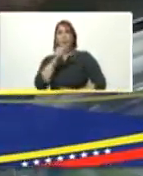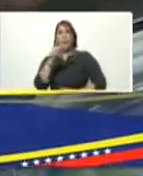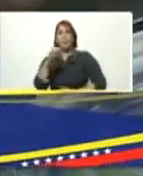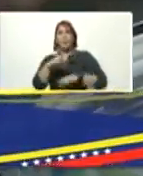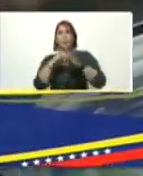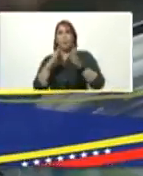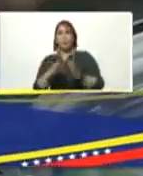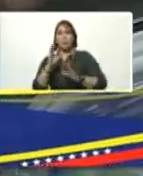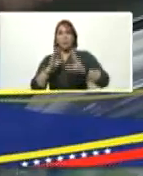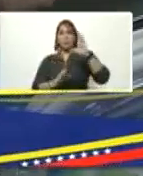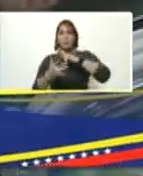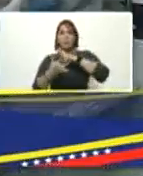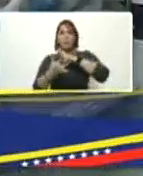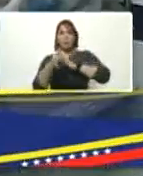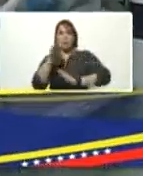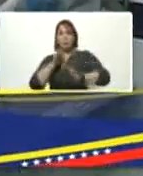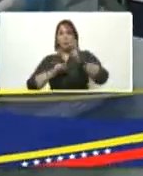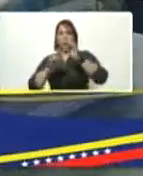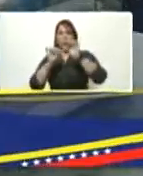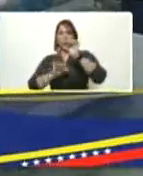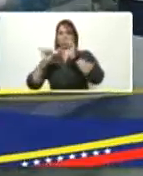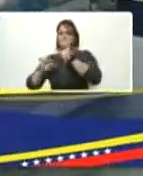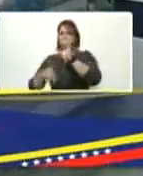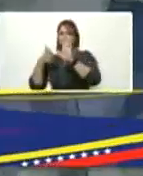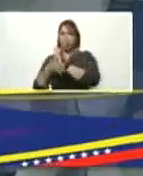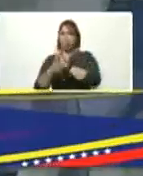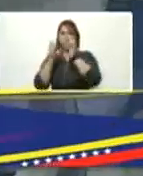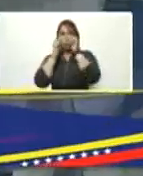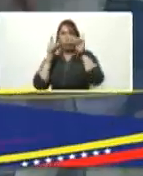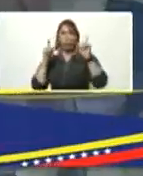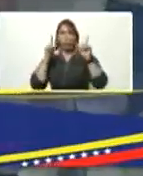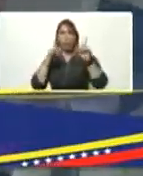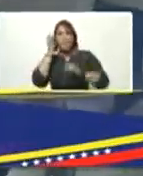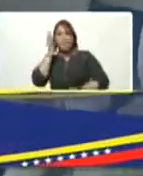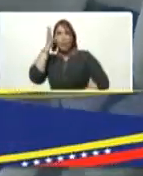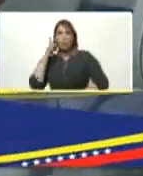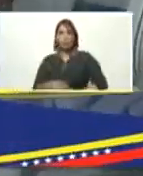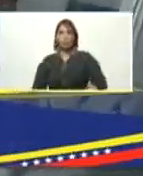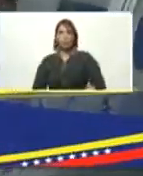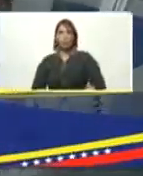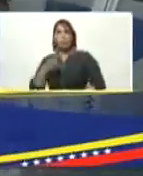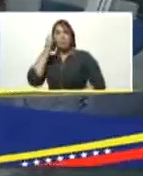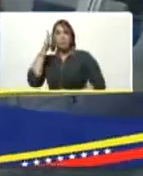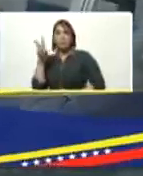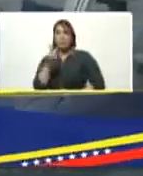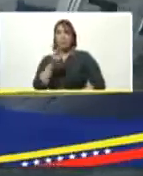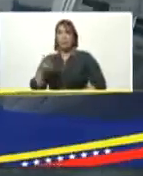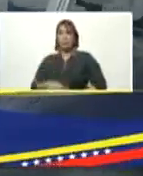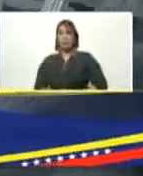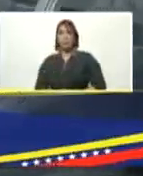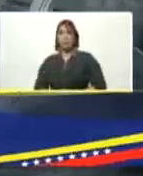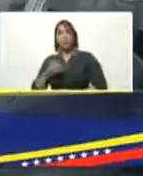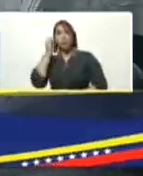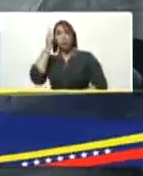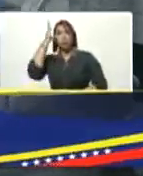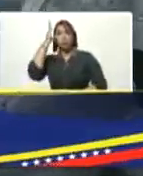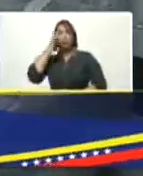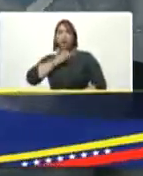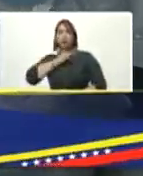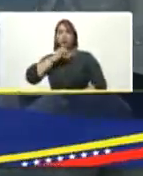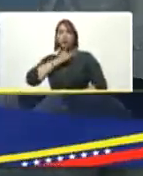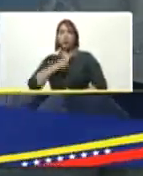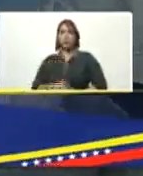su permiso, quien nos explique los detalles de este maravilloso invento, creado en Venezuela, en la capacidad de